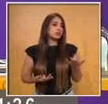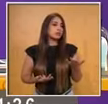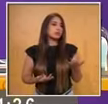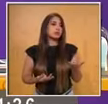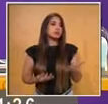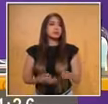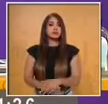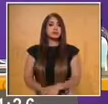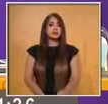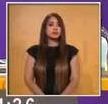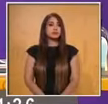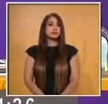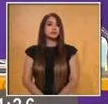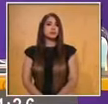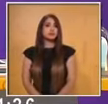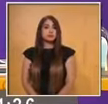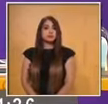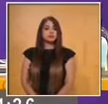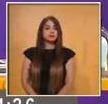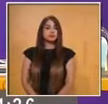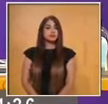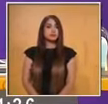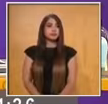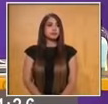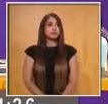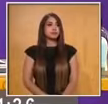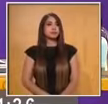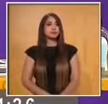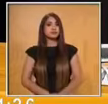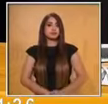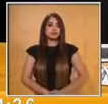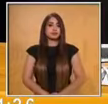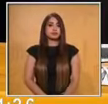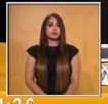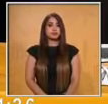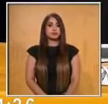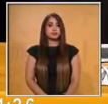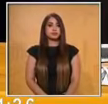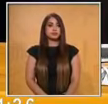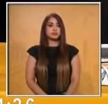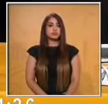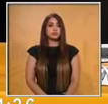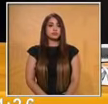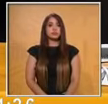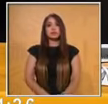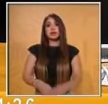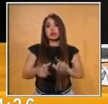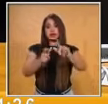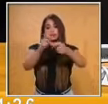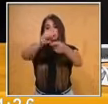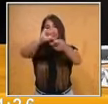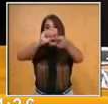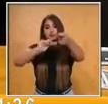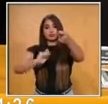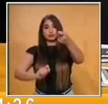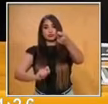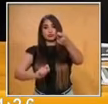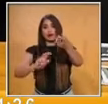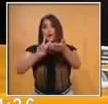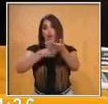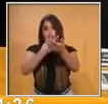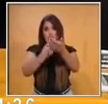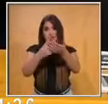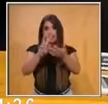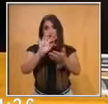Muy bien, vamos a ver. Vamos a ocupar. Así es, el doble de 16avos de los que había mencionado. Si teníamos